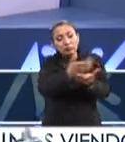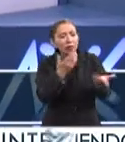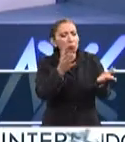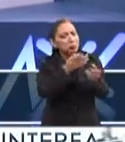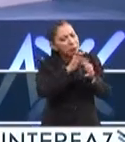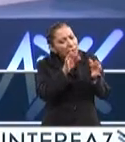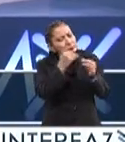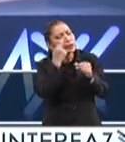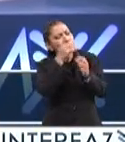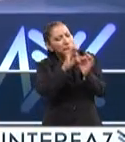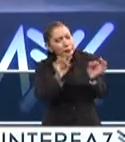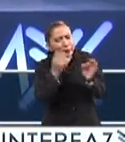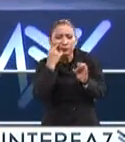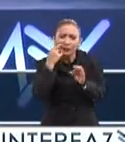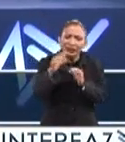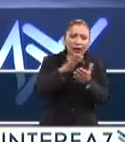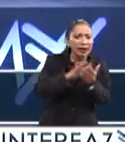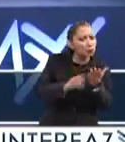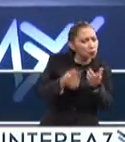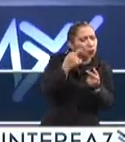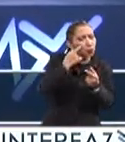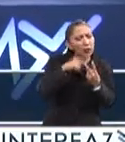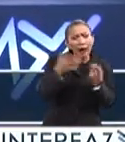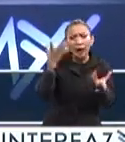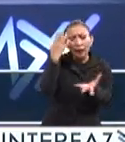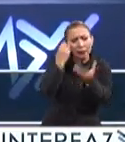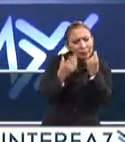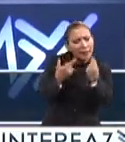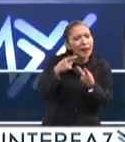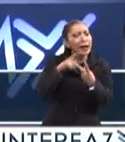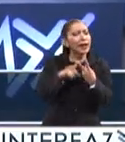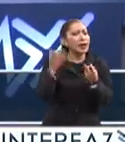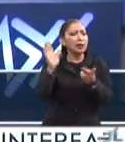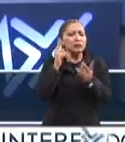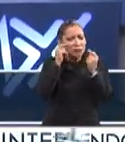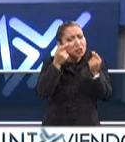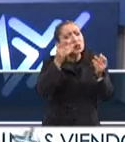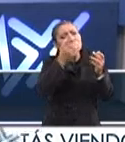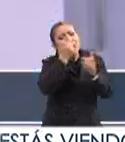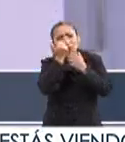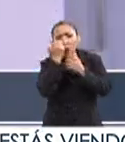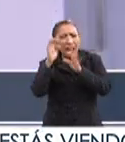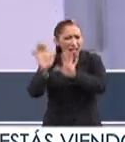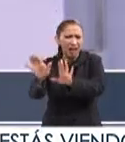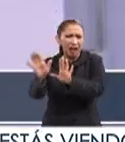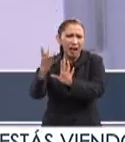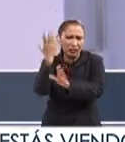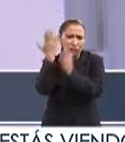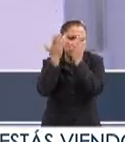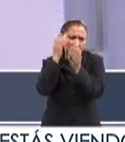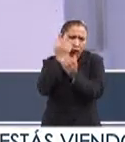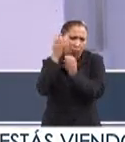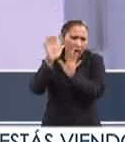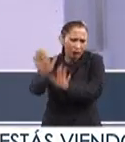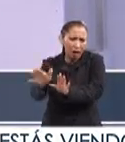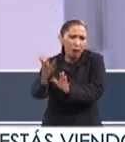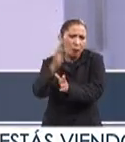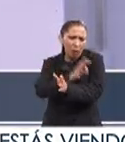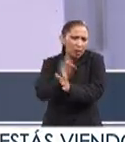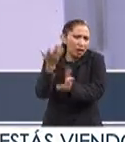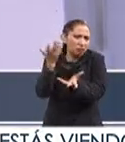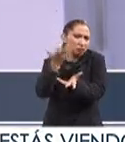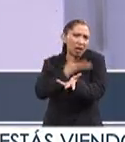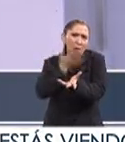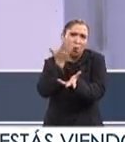convences de que es importante la lectura, ilustrarse, más allá de lo académico, porque hay una formación académica, claro, que puedes